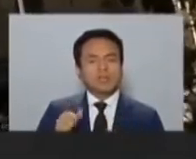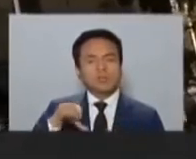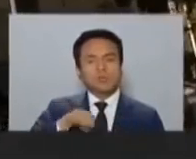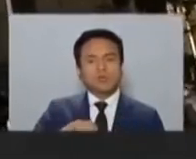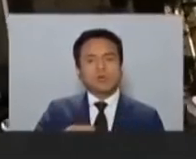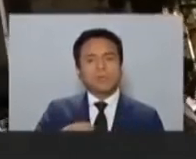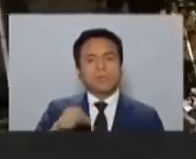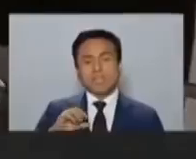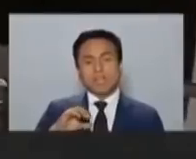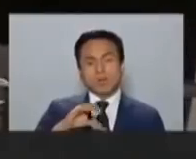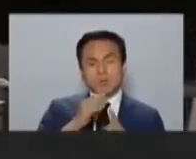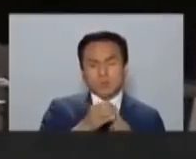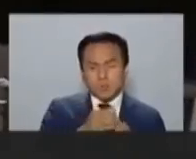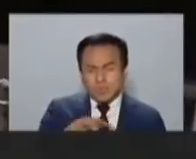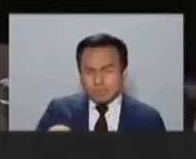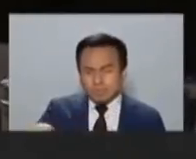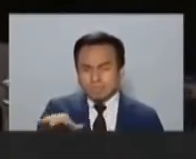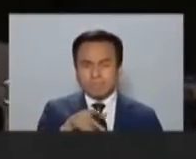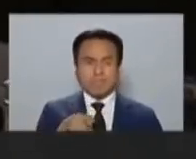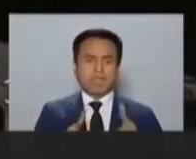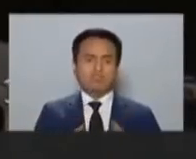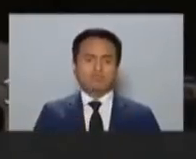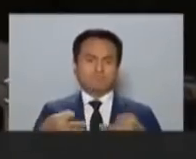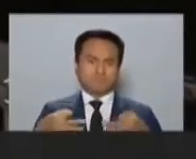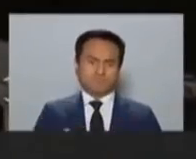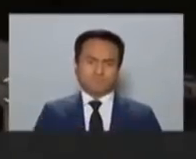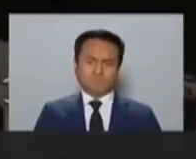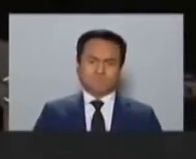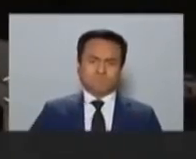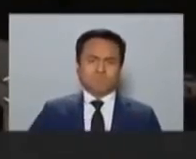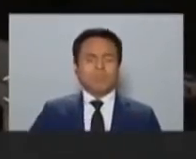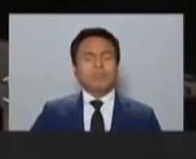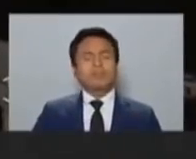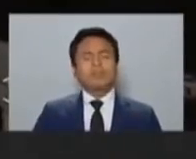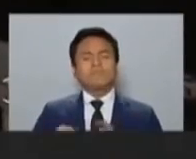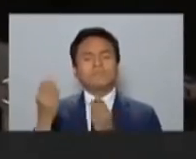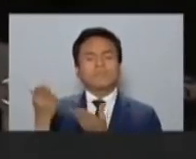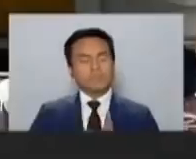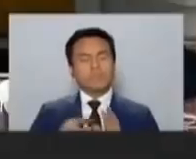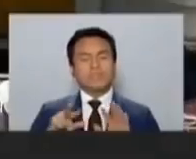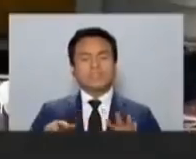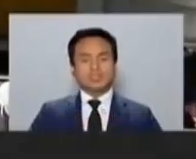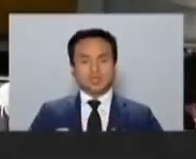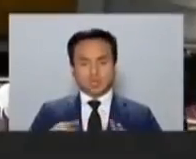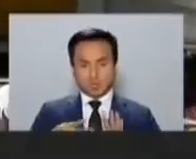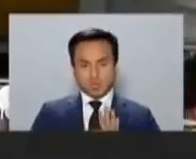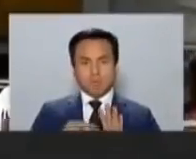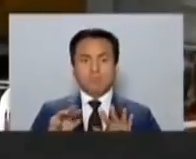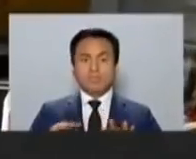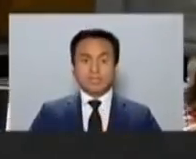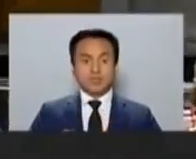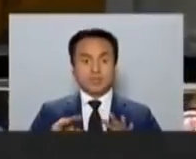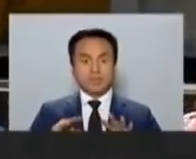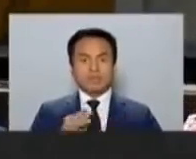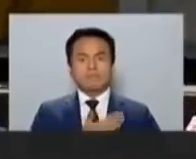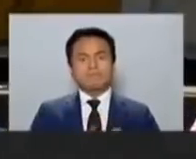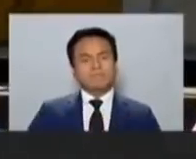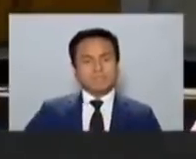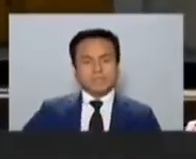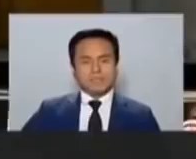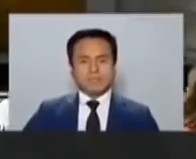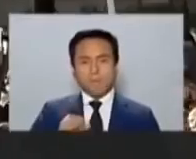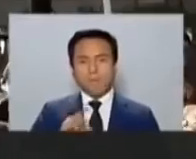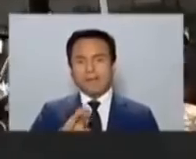se perdió con la pandemia. Y en tercer lugar, crecimiento económico. Y eso depende en buena parte de la inversión y de